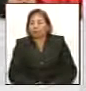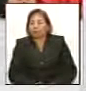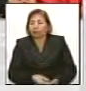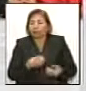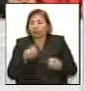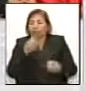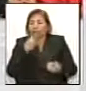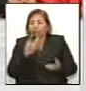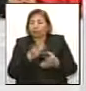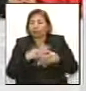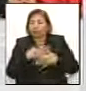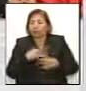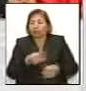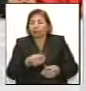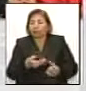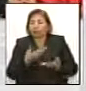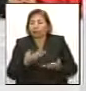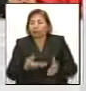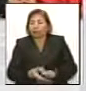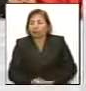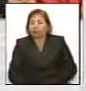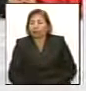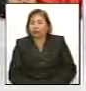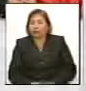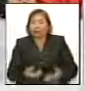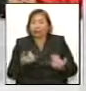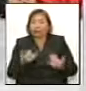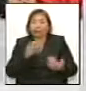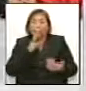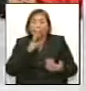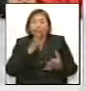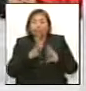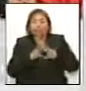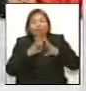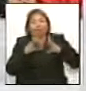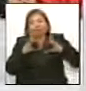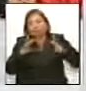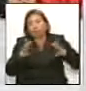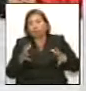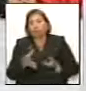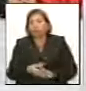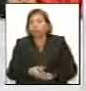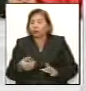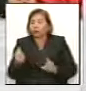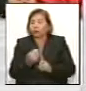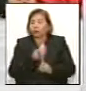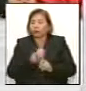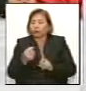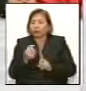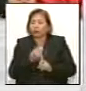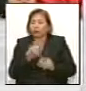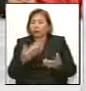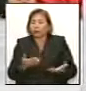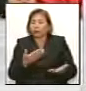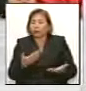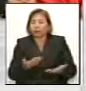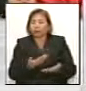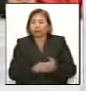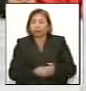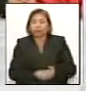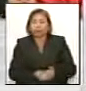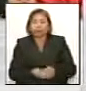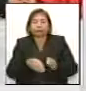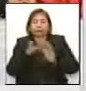eso? Qué interesante, congresista. Ahora que se habla de tanta maltrato que hay hacia